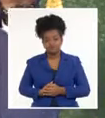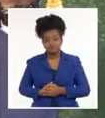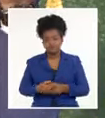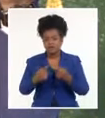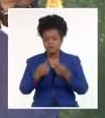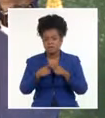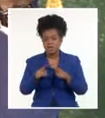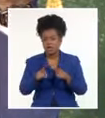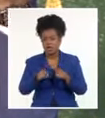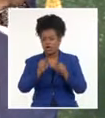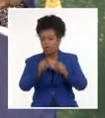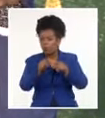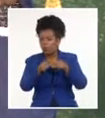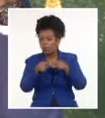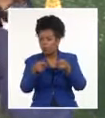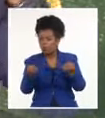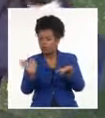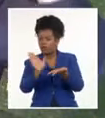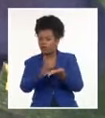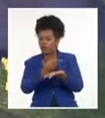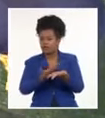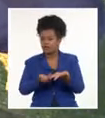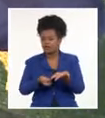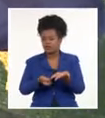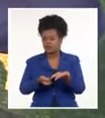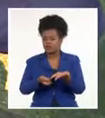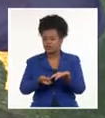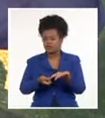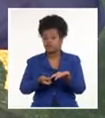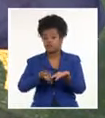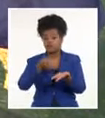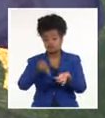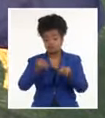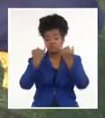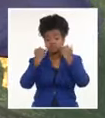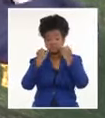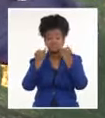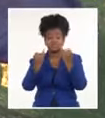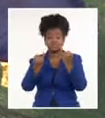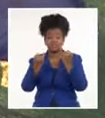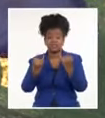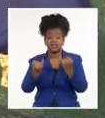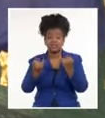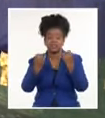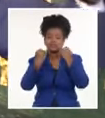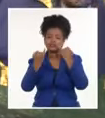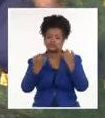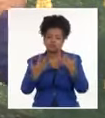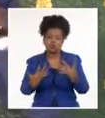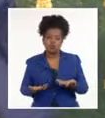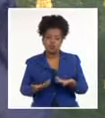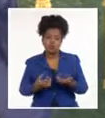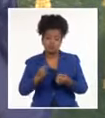casualidad. Lo que sucede con estos intereses, me refiero a los intereses